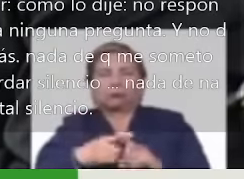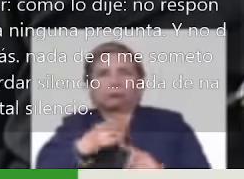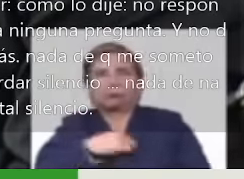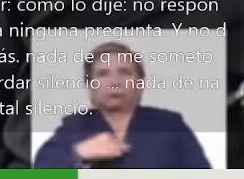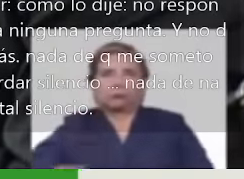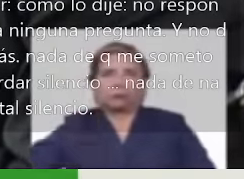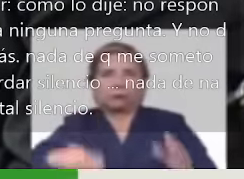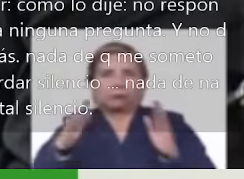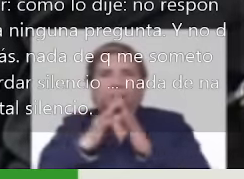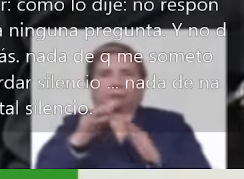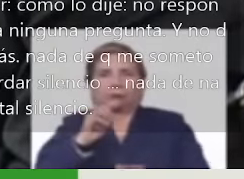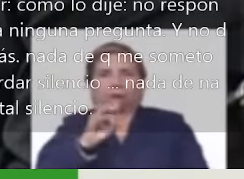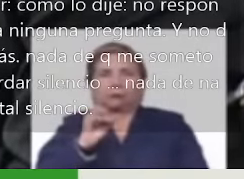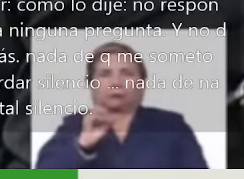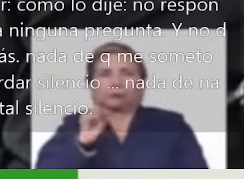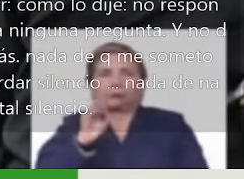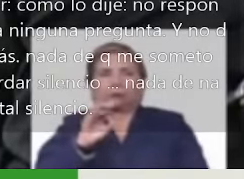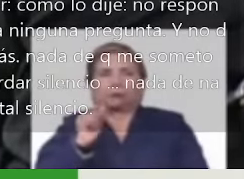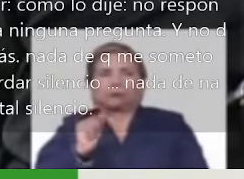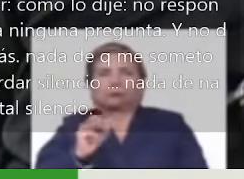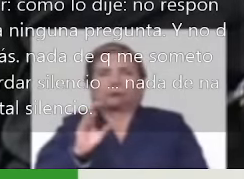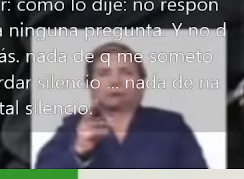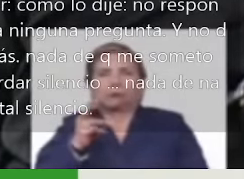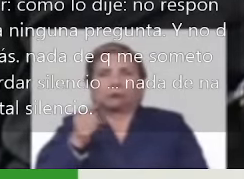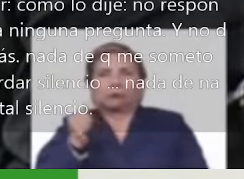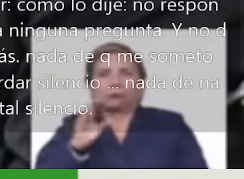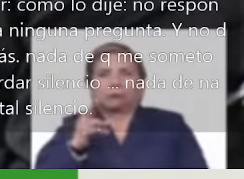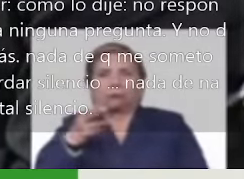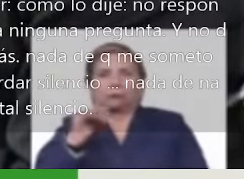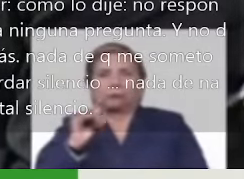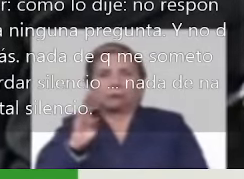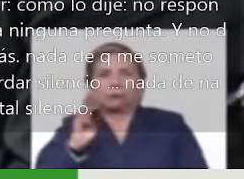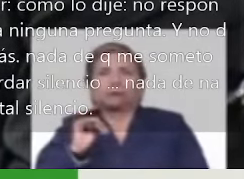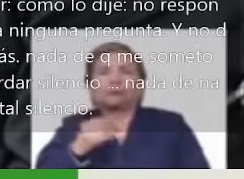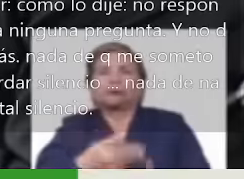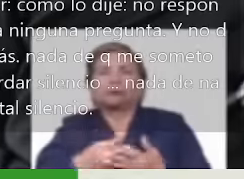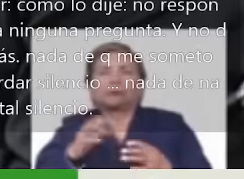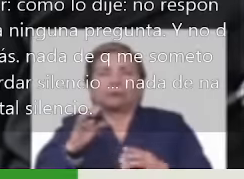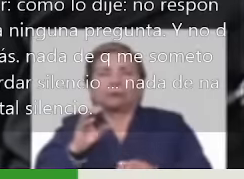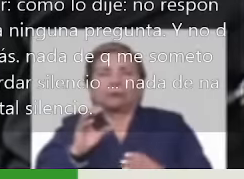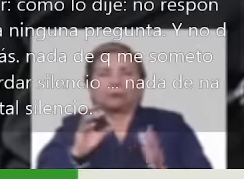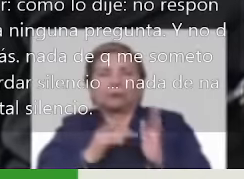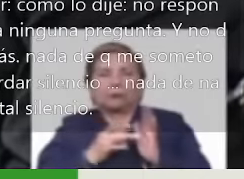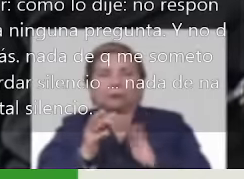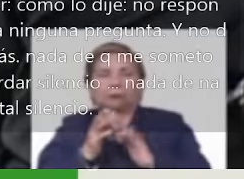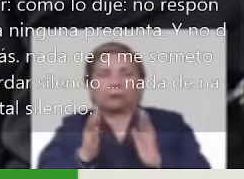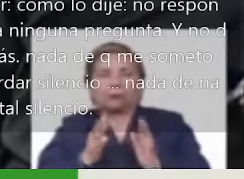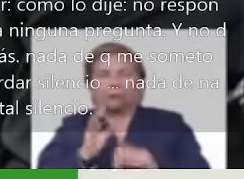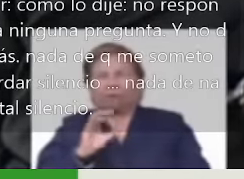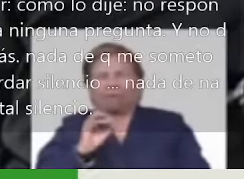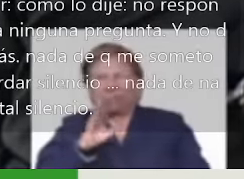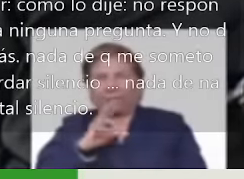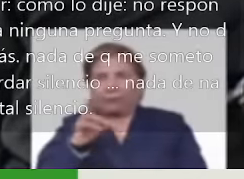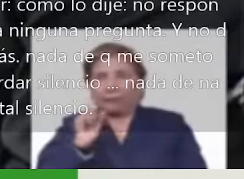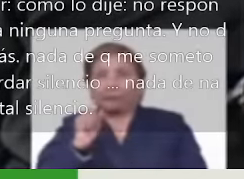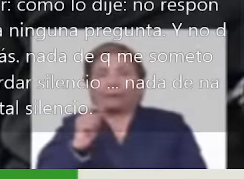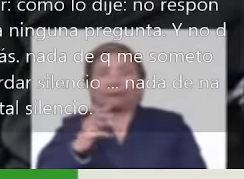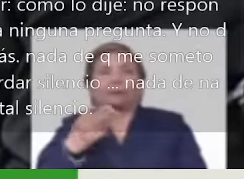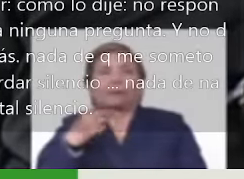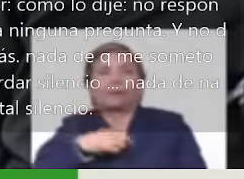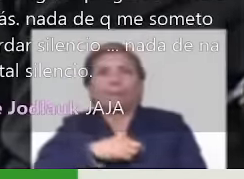Vivienda, Óscar Zea Choquechambi, exministro de Desarrollo Agrario, Cristian Ríos Castillo, sobrino del expresidente